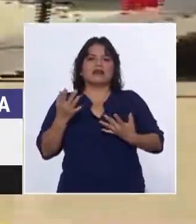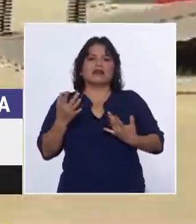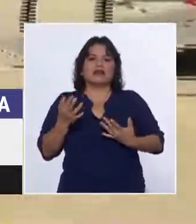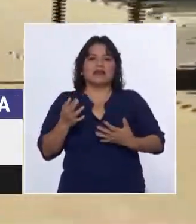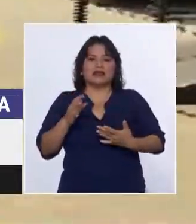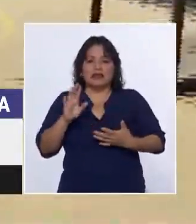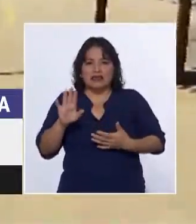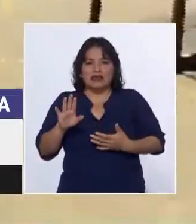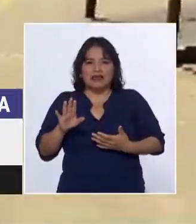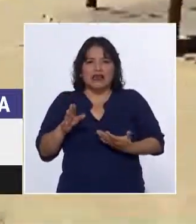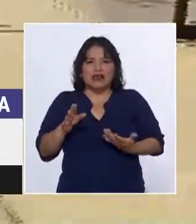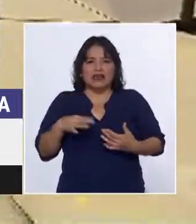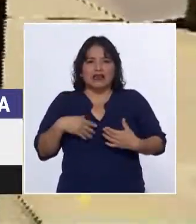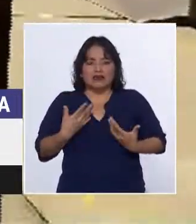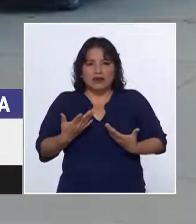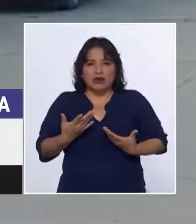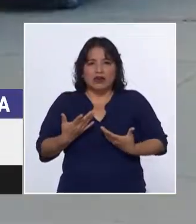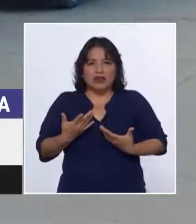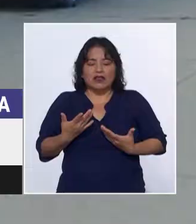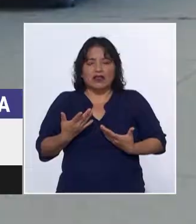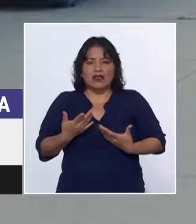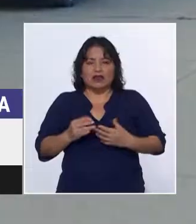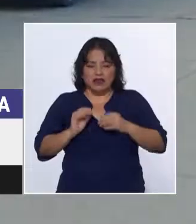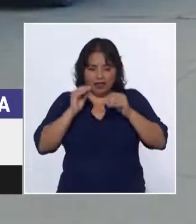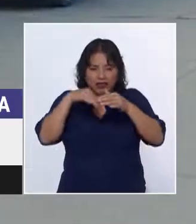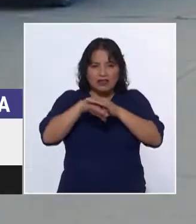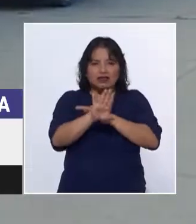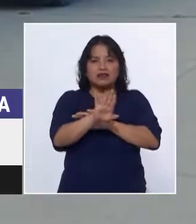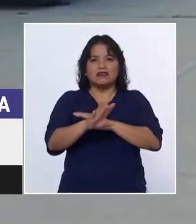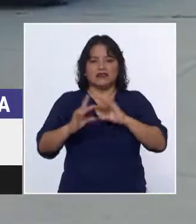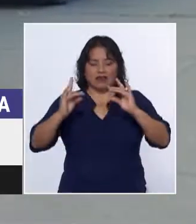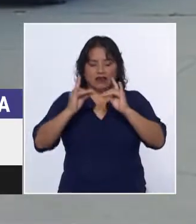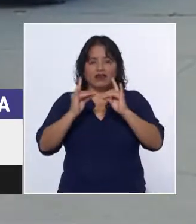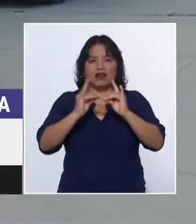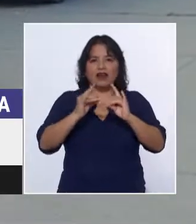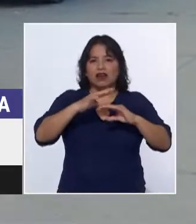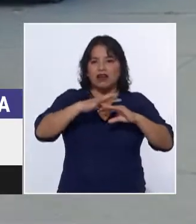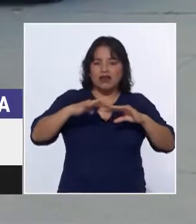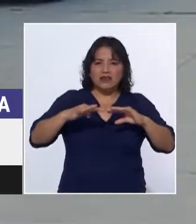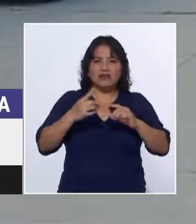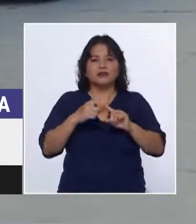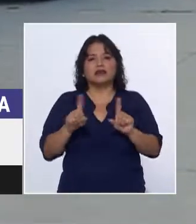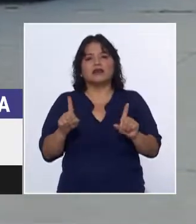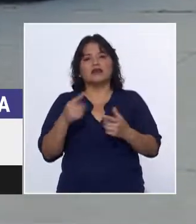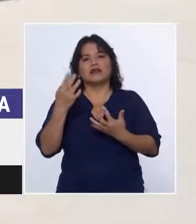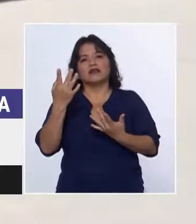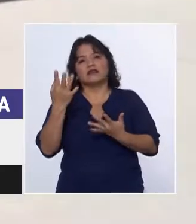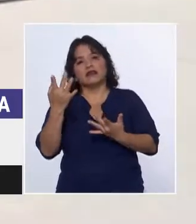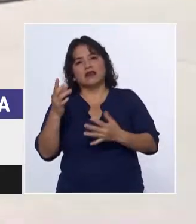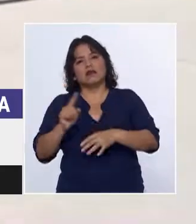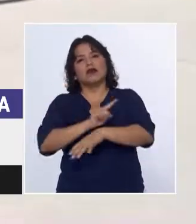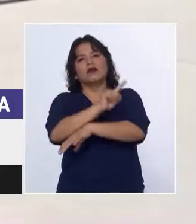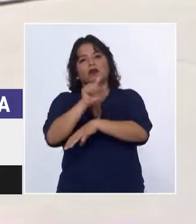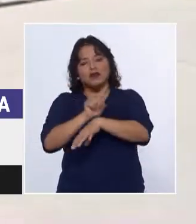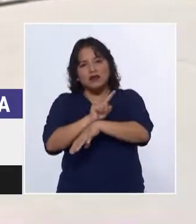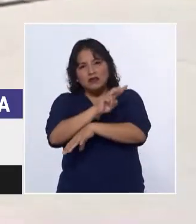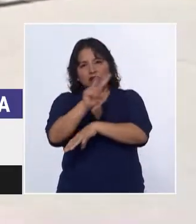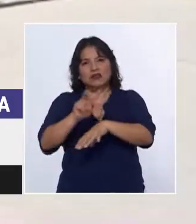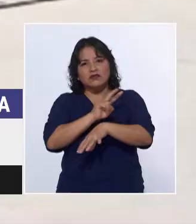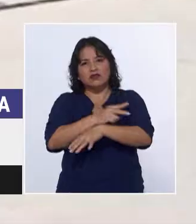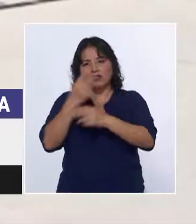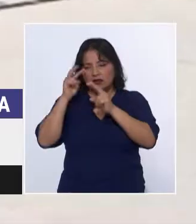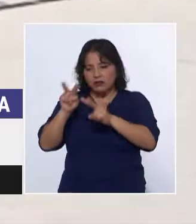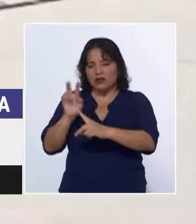salga un paciente y pueda haber una cama, Lorena. Pero tienen que esperar una o dos horas. Mira, Lorena,